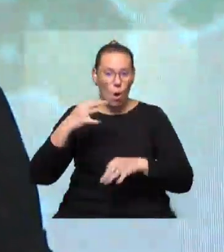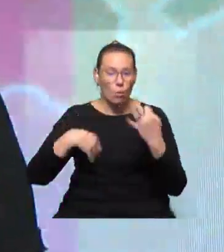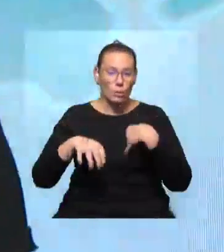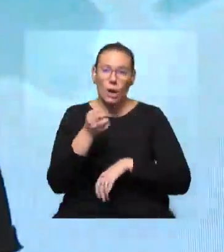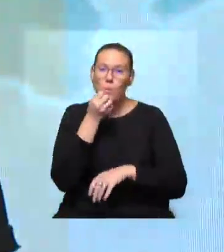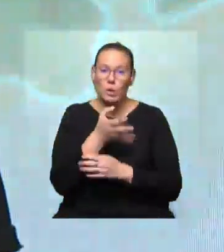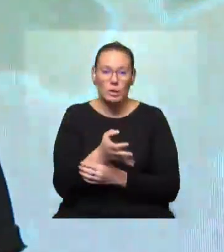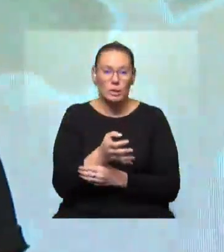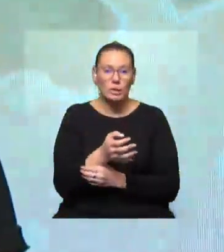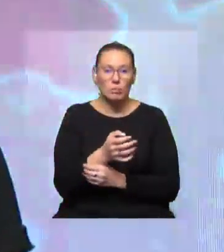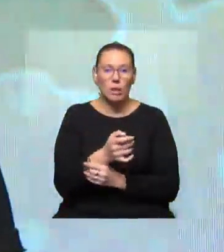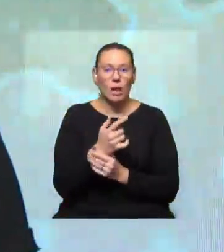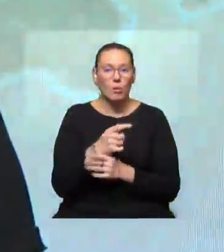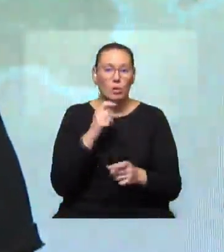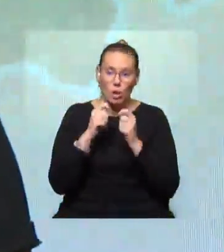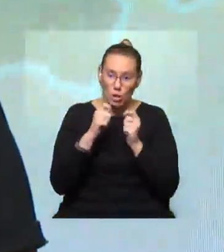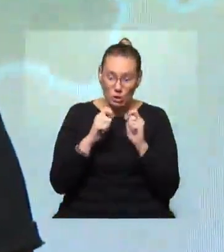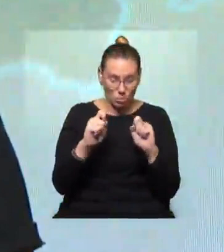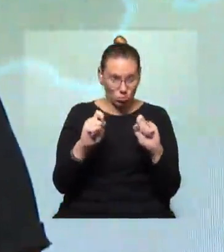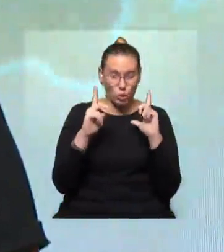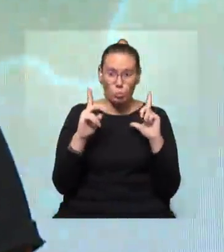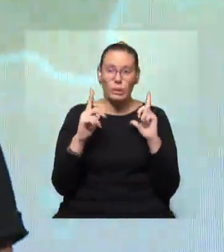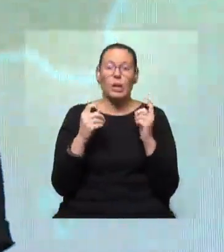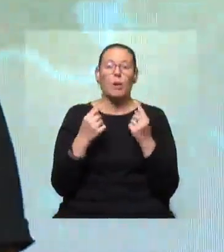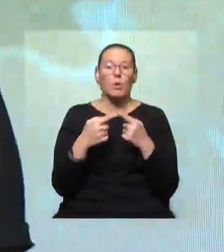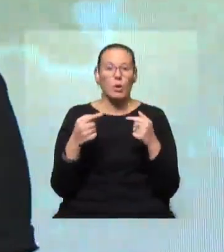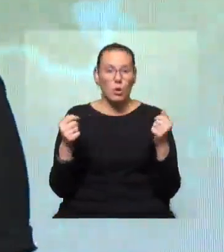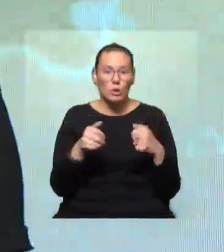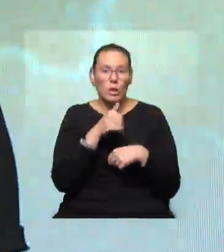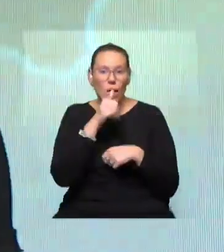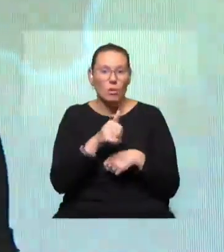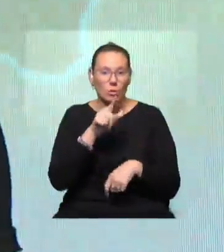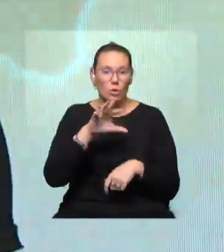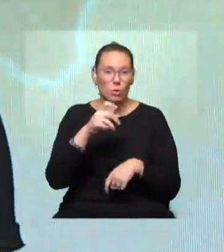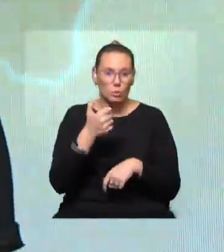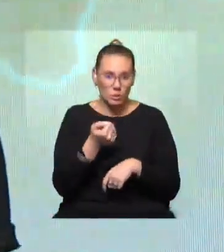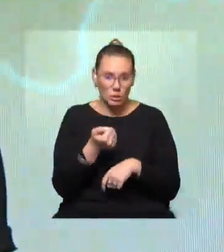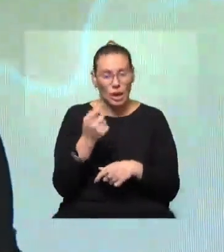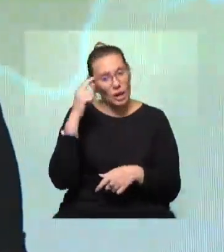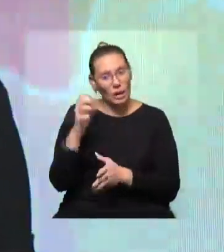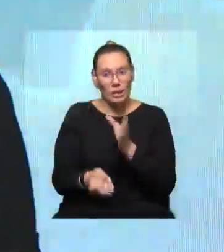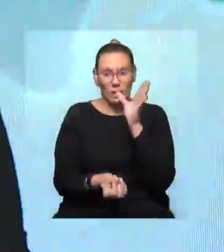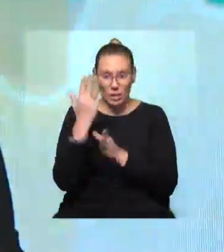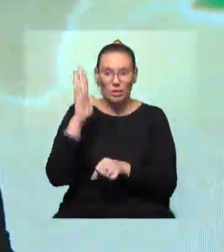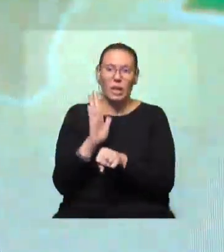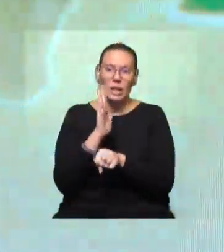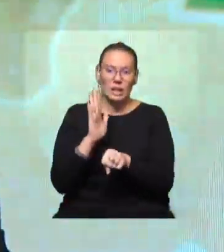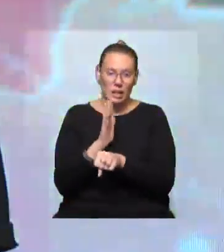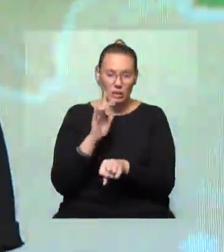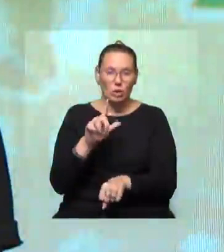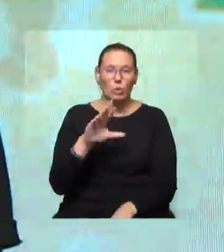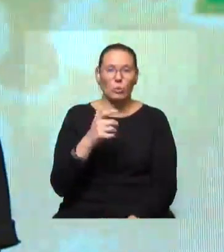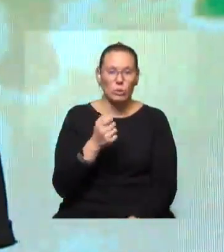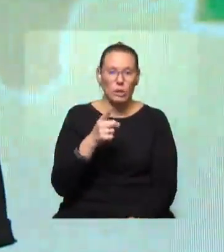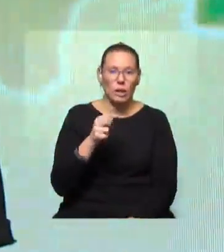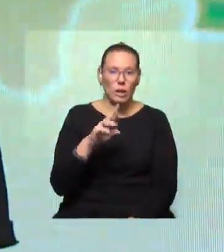que quedé Cuando hice la nota quedé sorprendida por todo lo que me contó Lucía que es la creadora y la actriz Lucía García